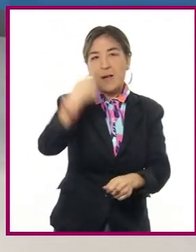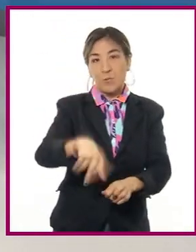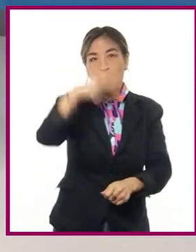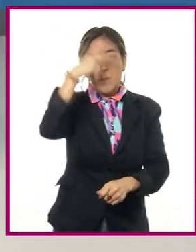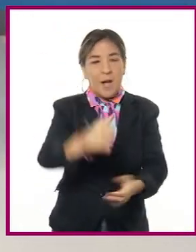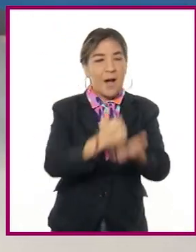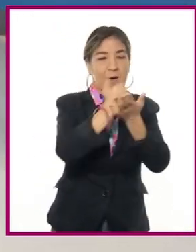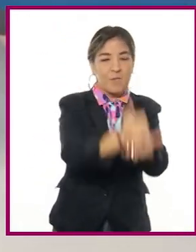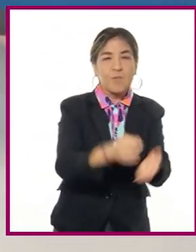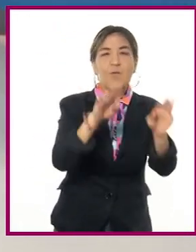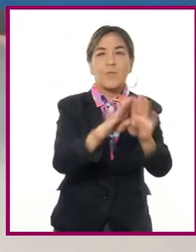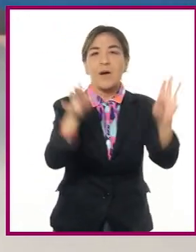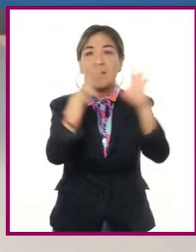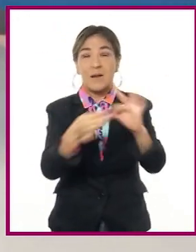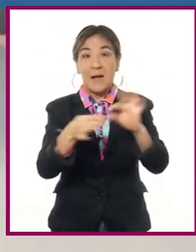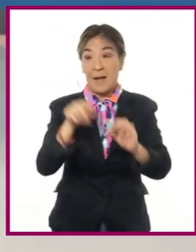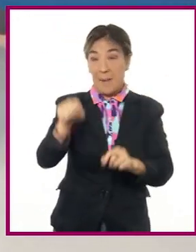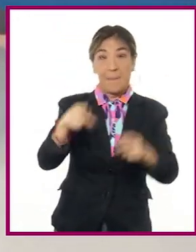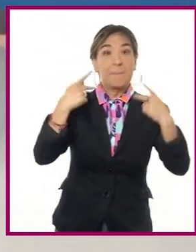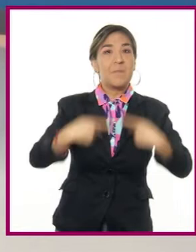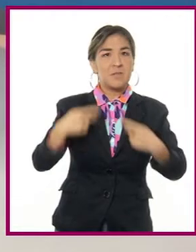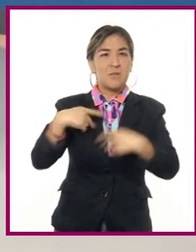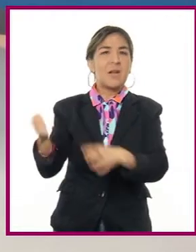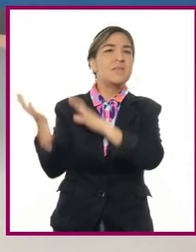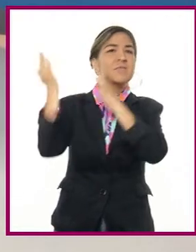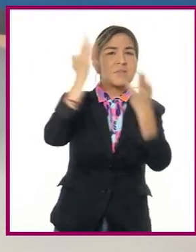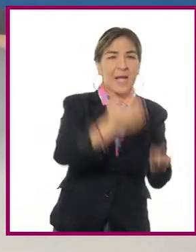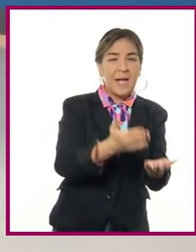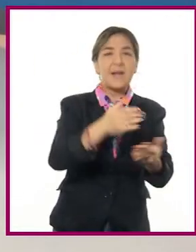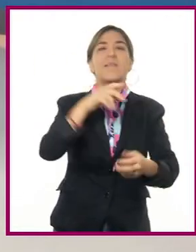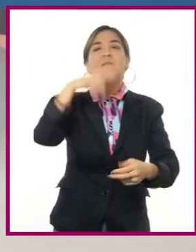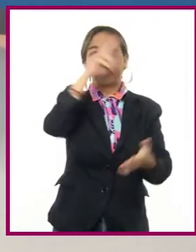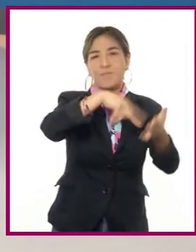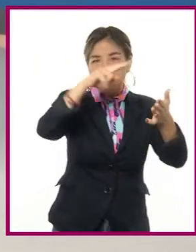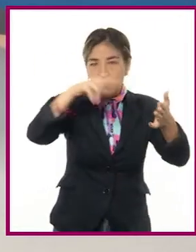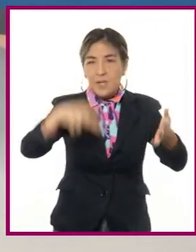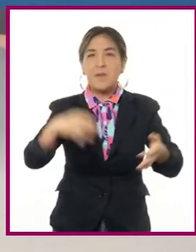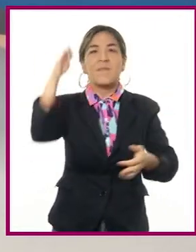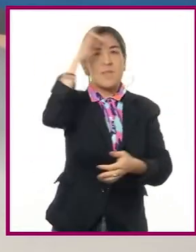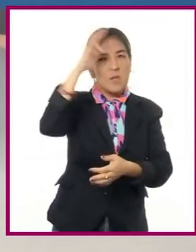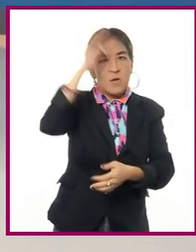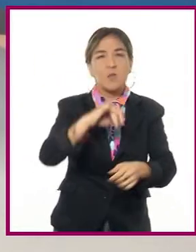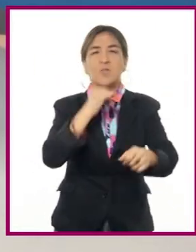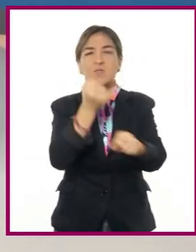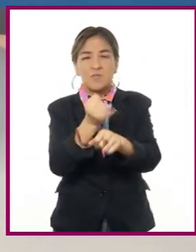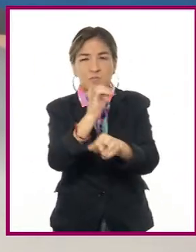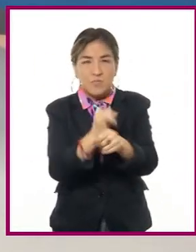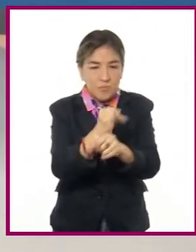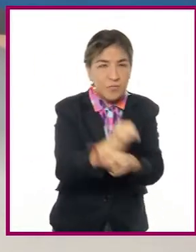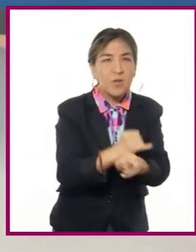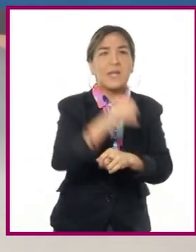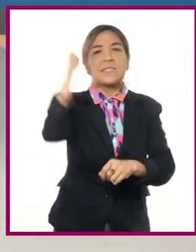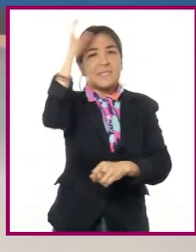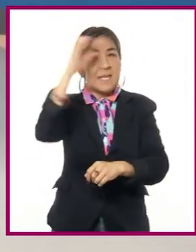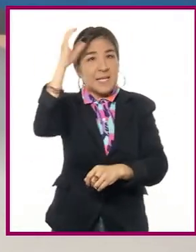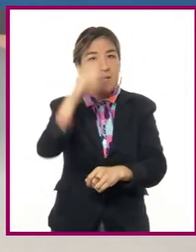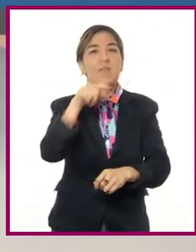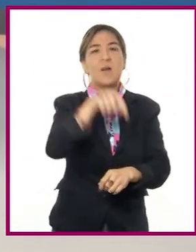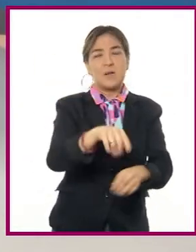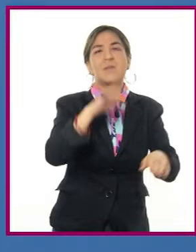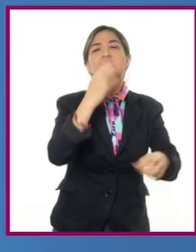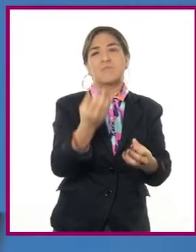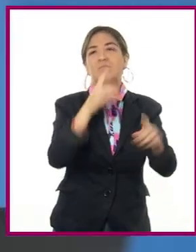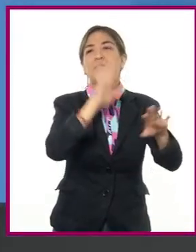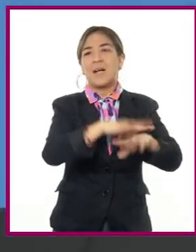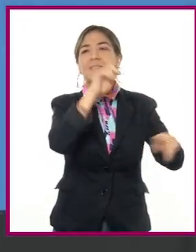entre los exiliados llegaron filósofos, pintores, médicos, antropólogos, literatos y científicos, entre